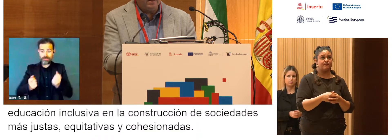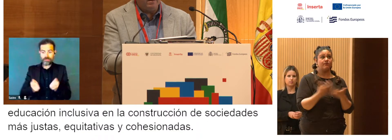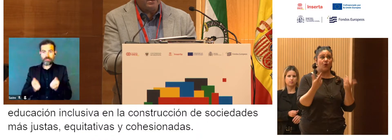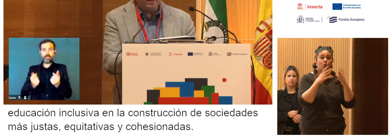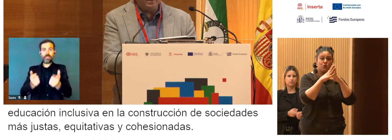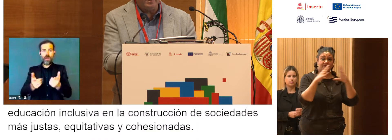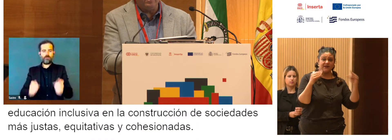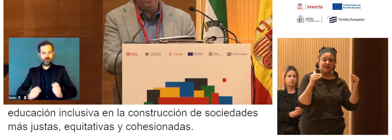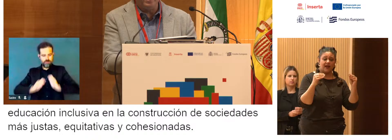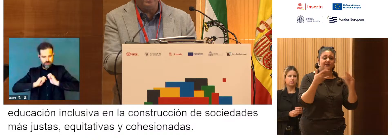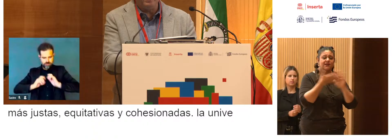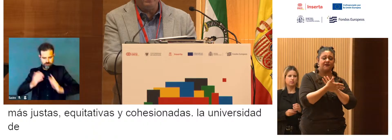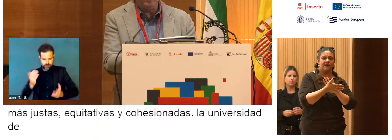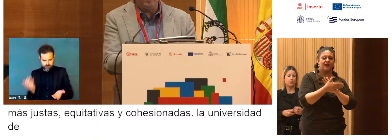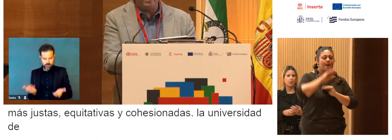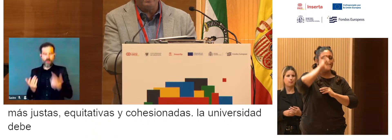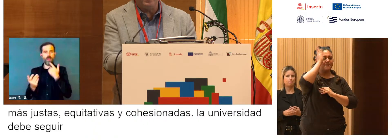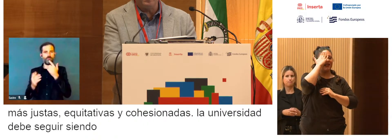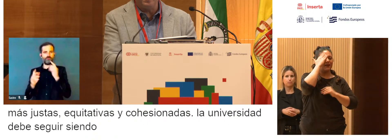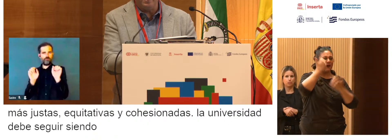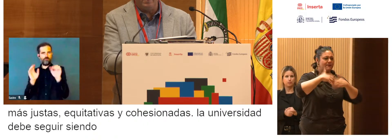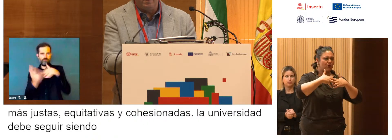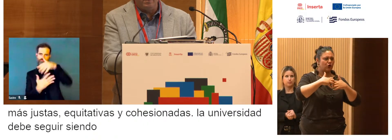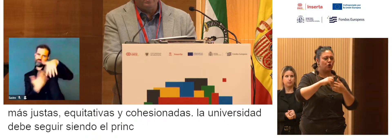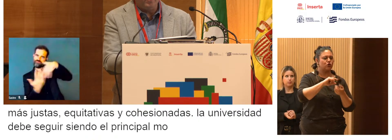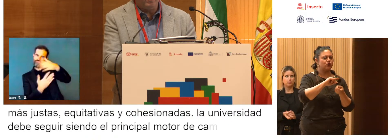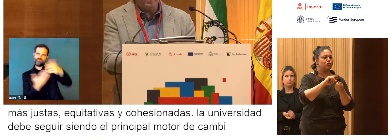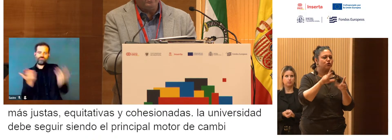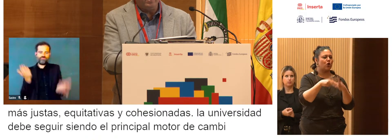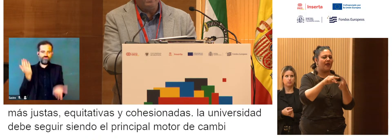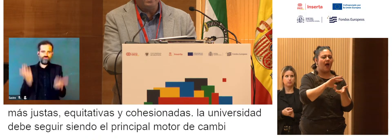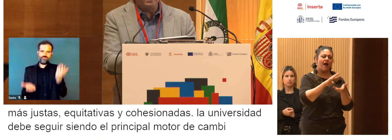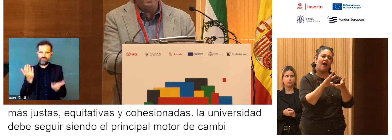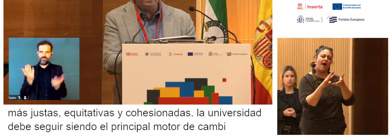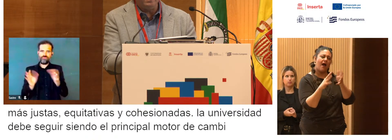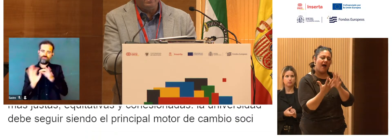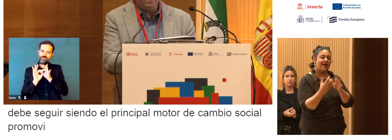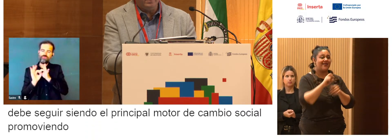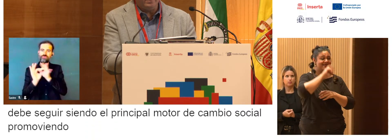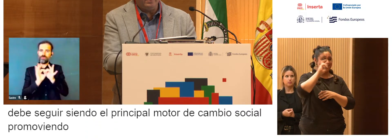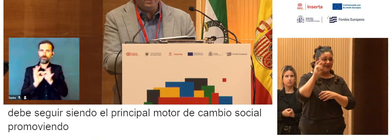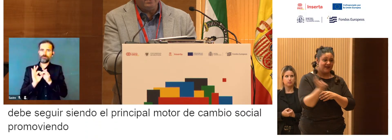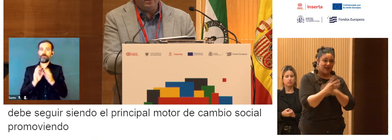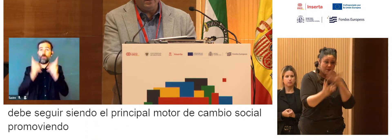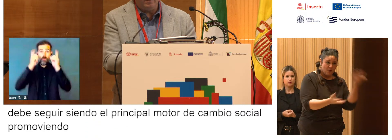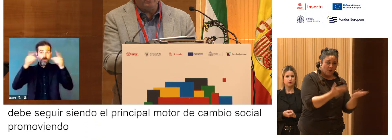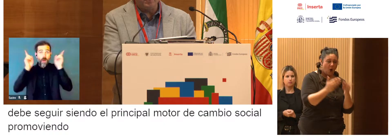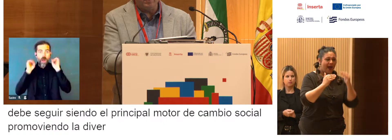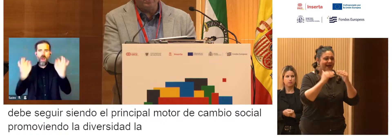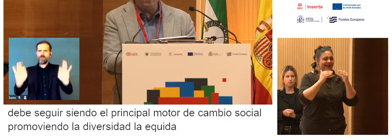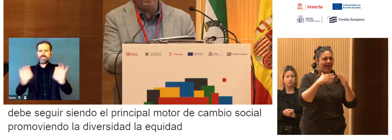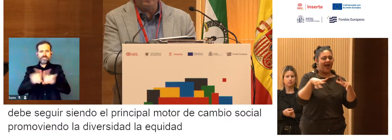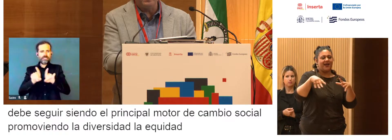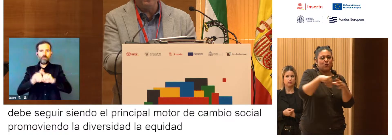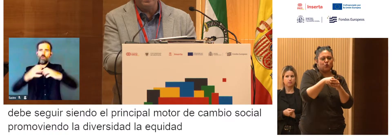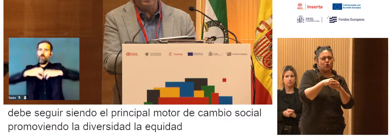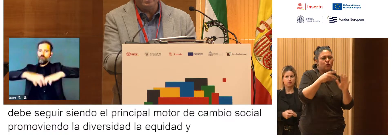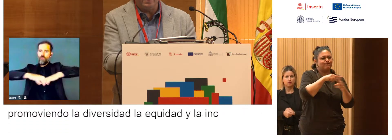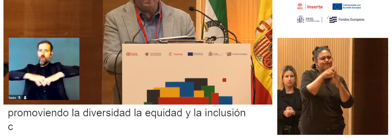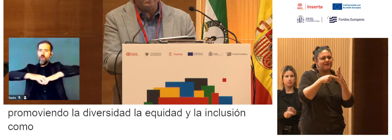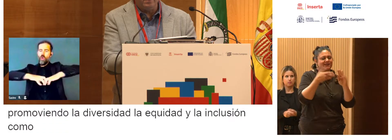universidad debe seguir siendo el principal motor de cambio social, promoviendo la diversidad, la equidad y la inclusión como